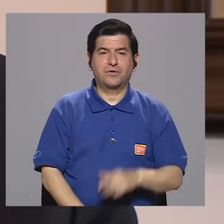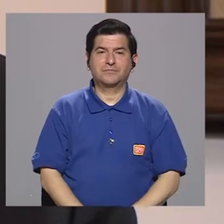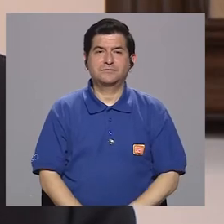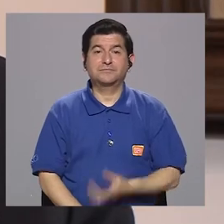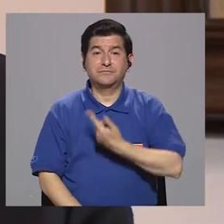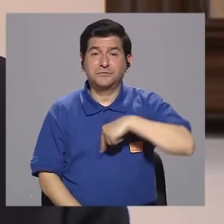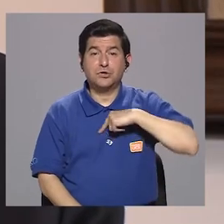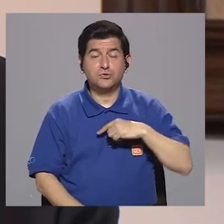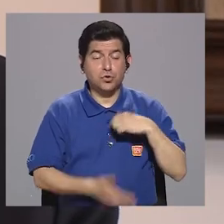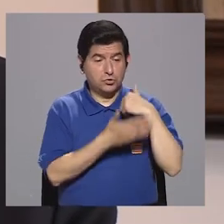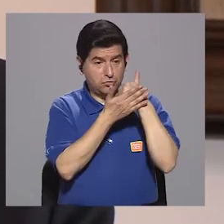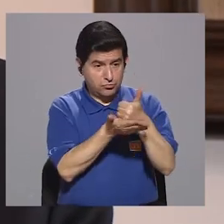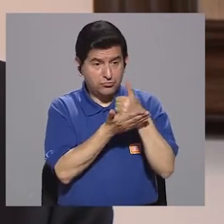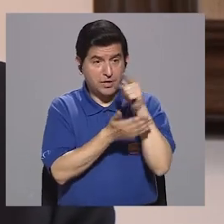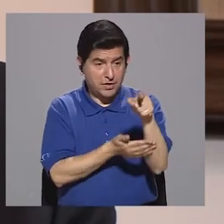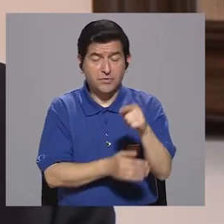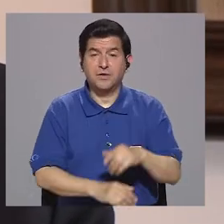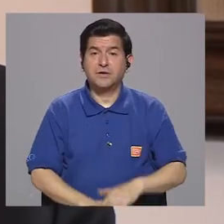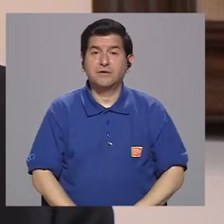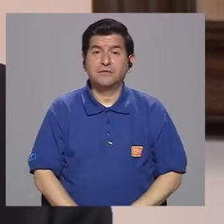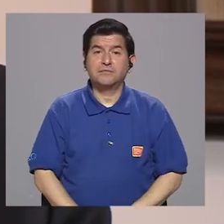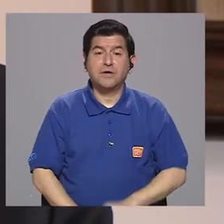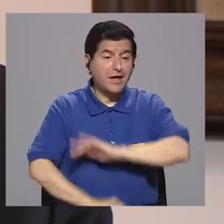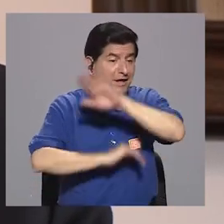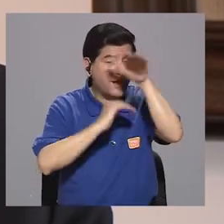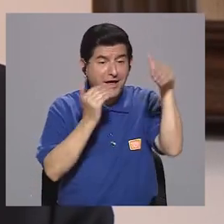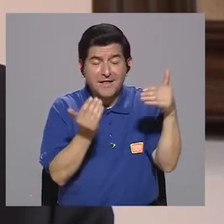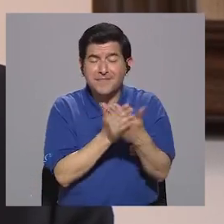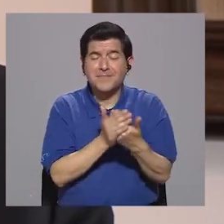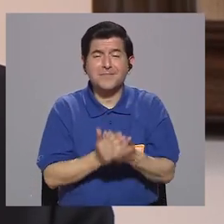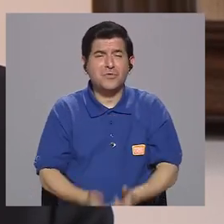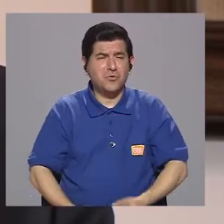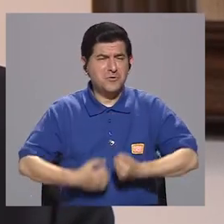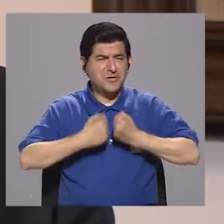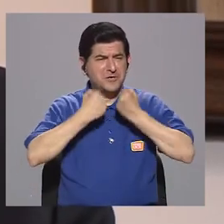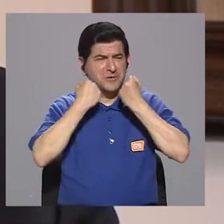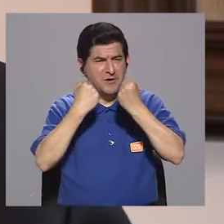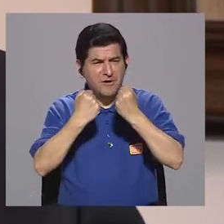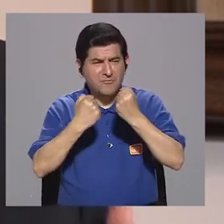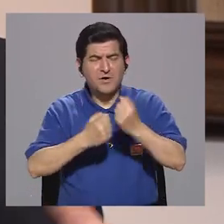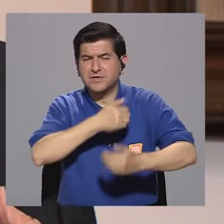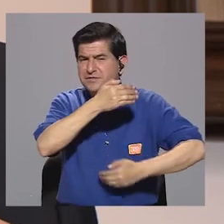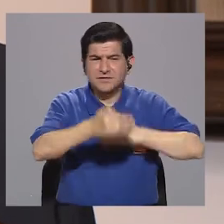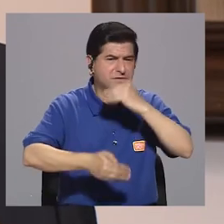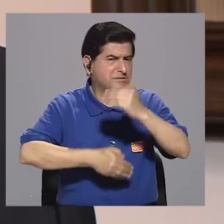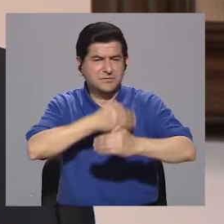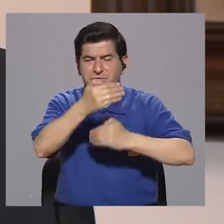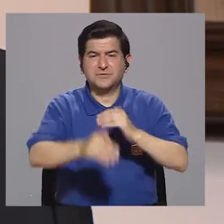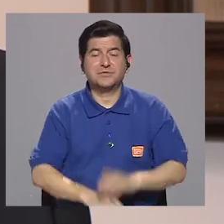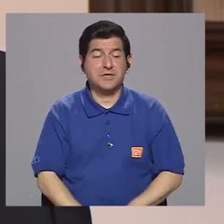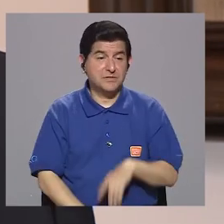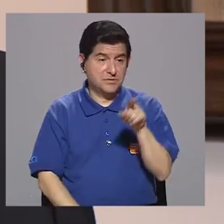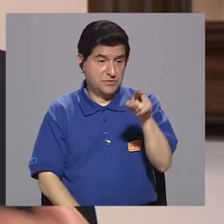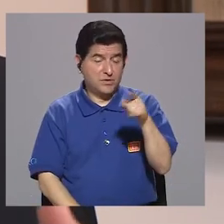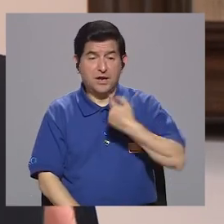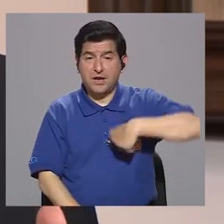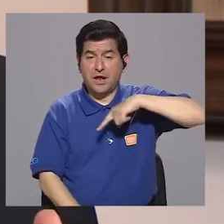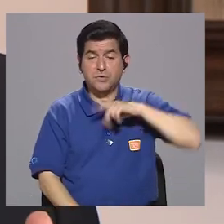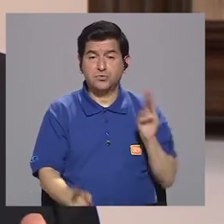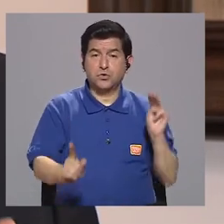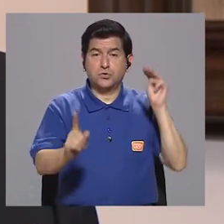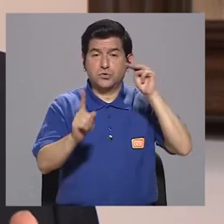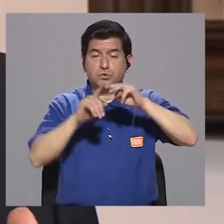fuimos colaboradores de él en toda la intensidad del país, porque él nos dejó un